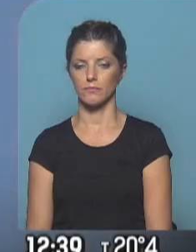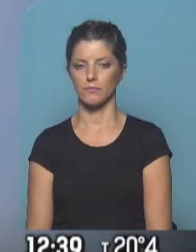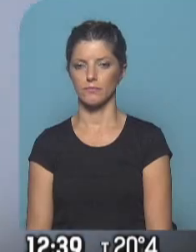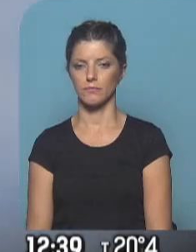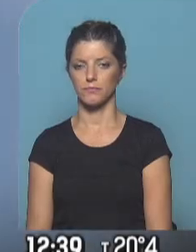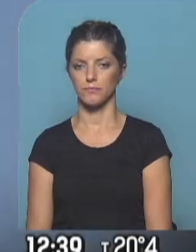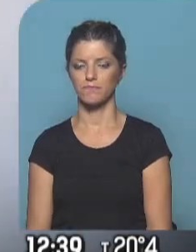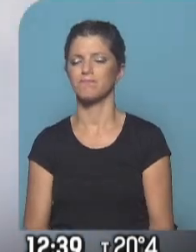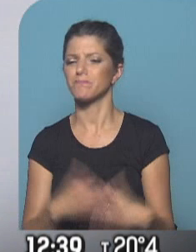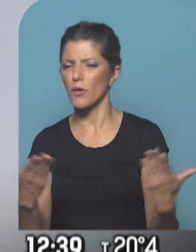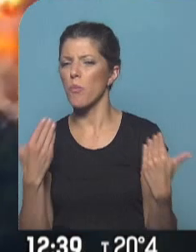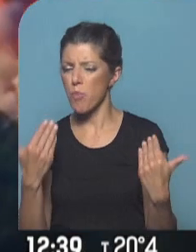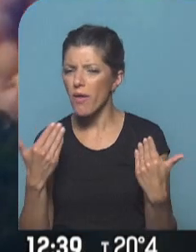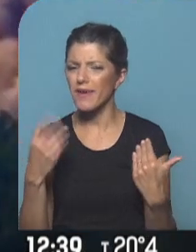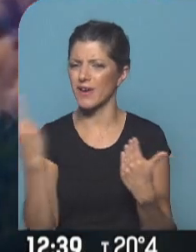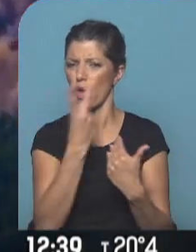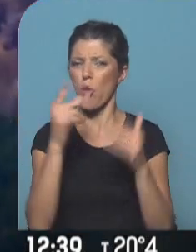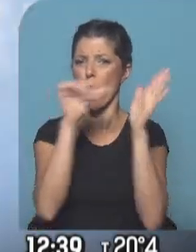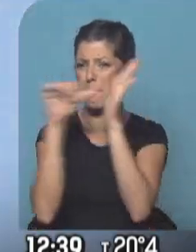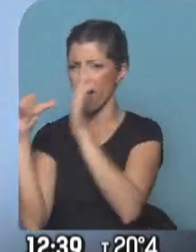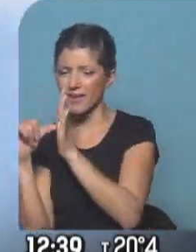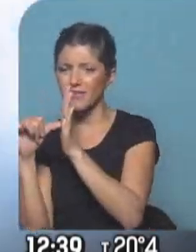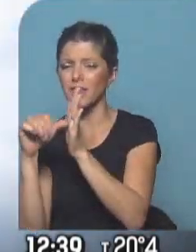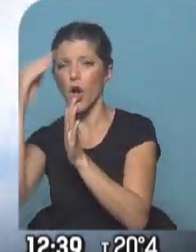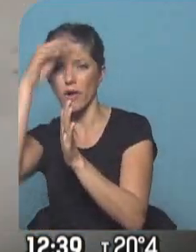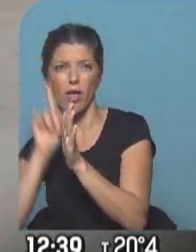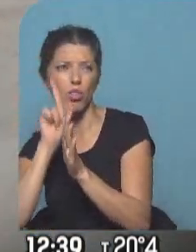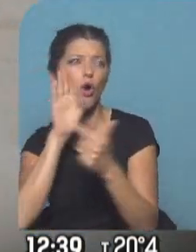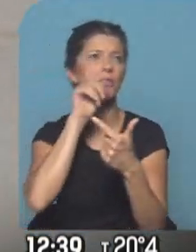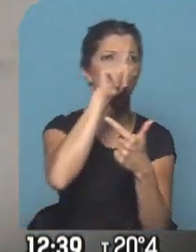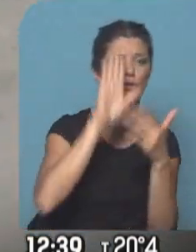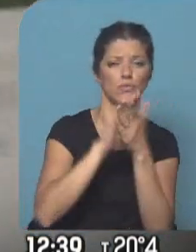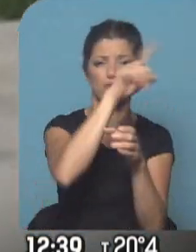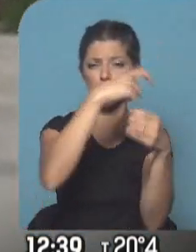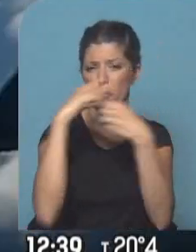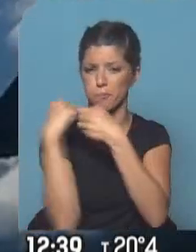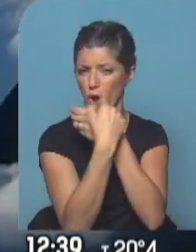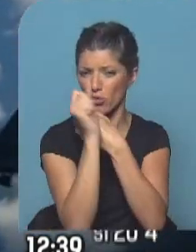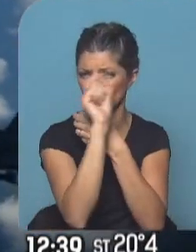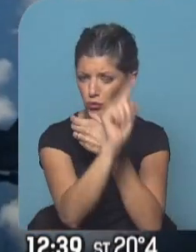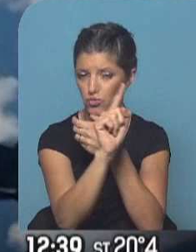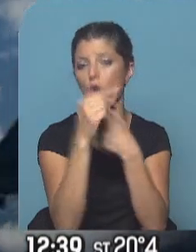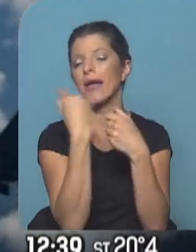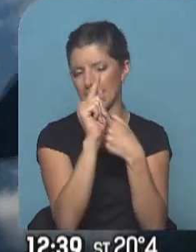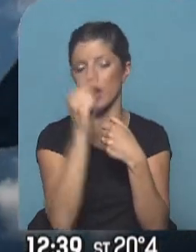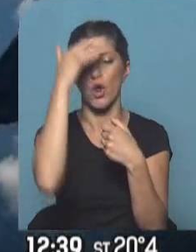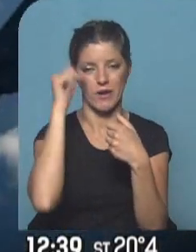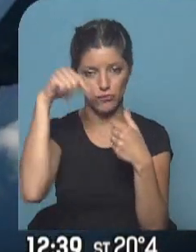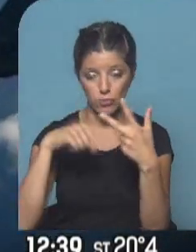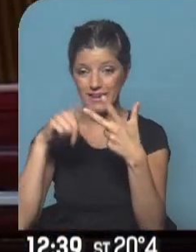¿Qué probabilidades existen de un conflicto entre Corea del Norte, Estados Unidos y sus aliados regionales, Corea del Sur y